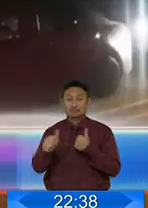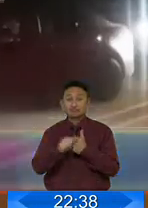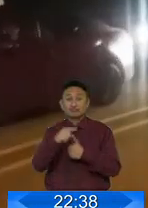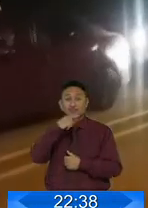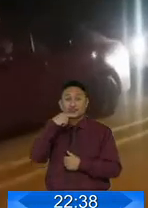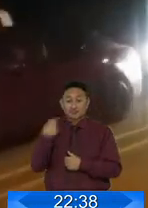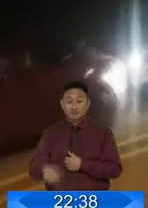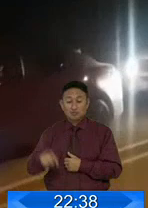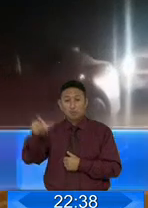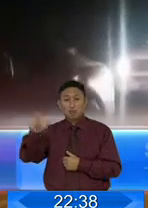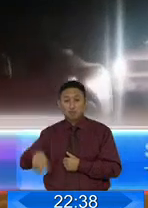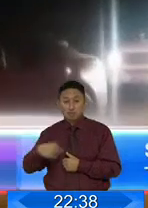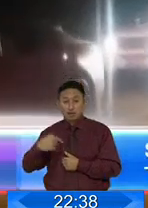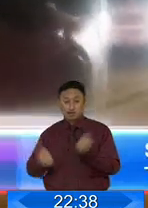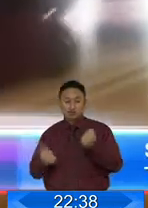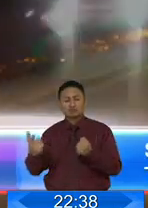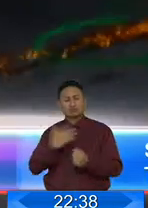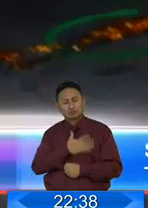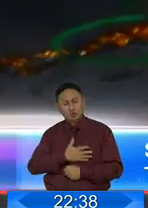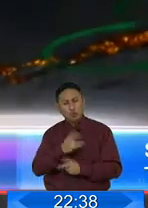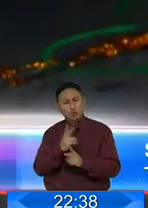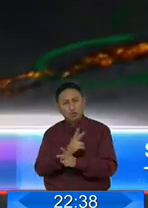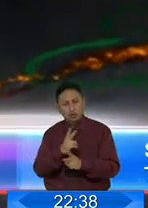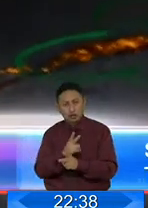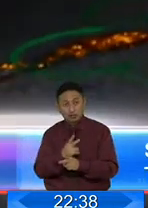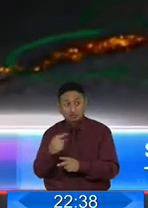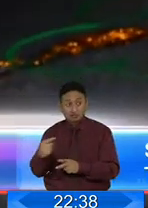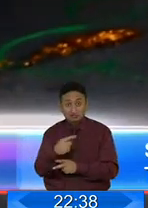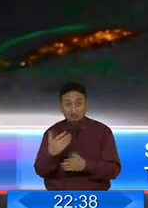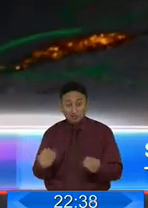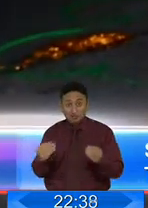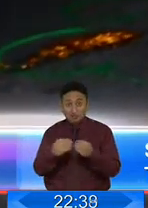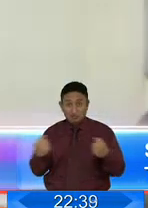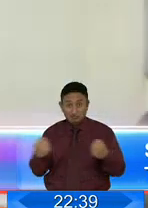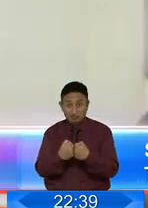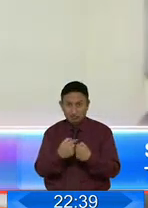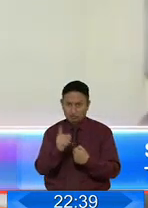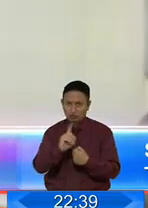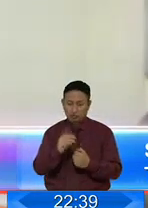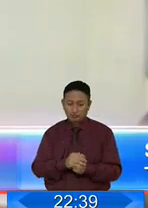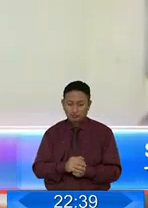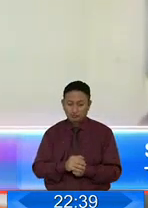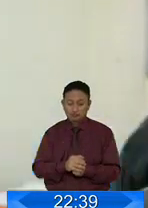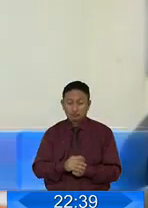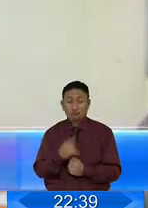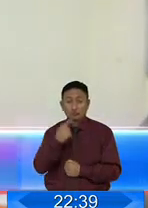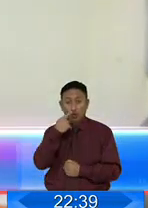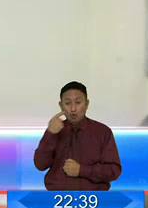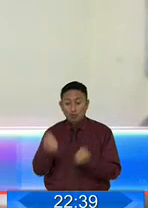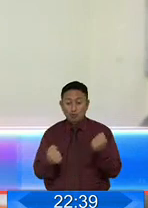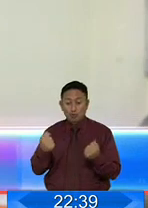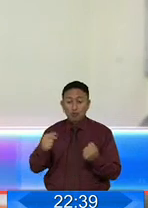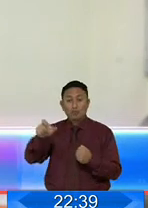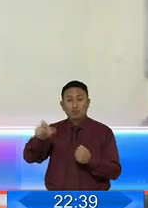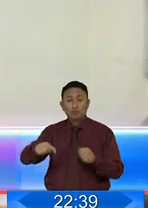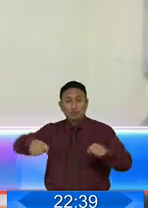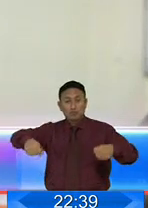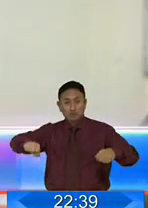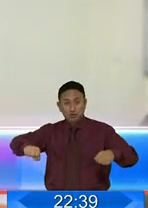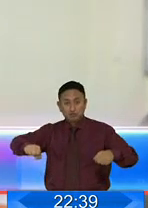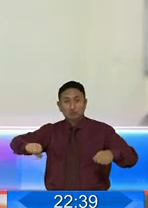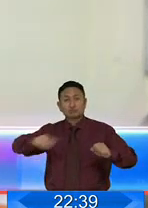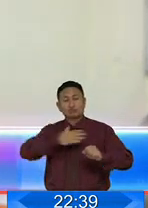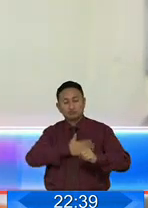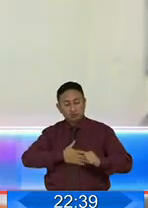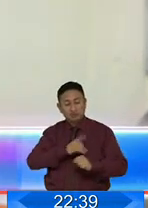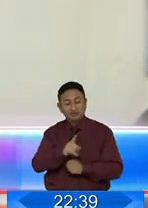se pide a los conductores tomar precauciones para evitar más tragedias en las vías. Conductores, peatones, especialmente los motociclistas, pues deben hacer